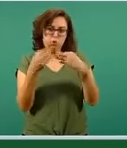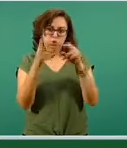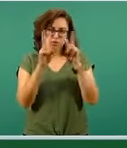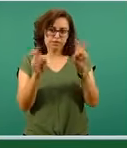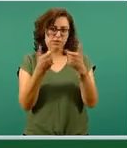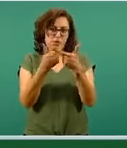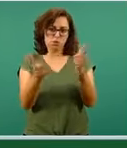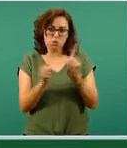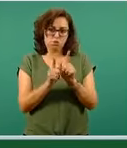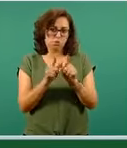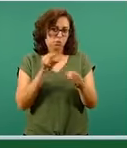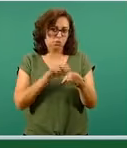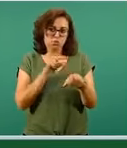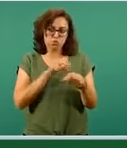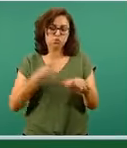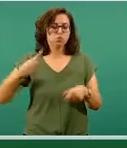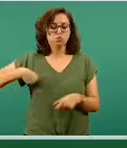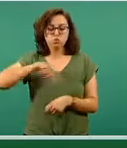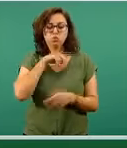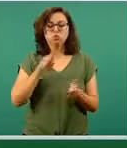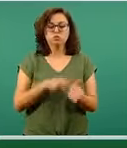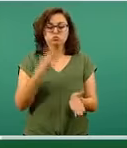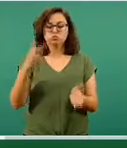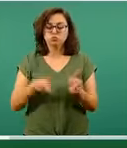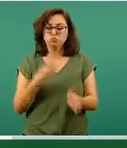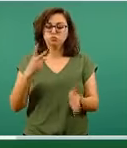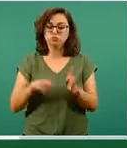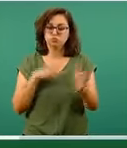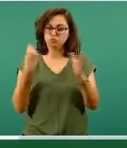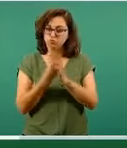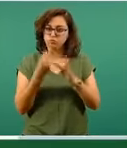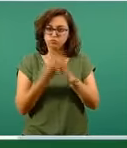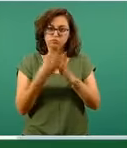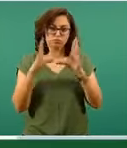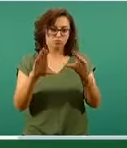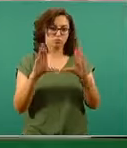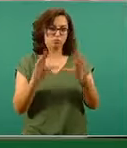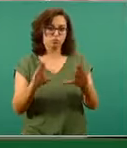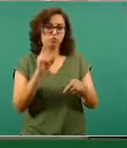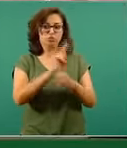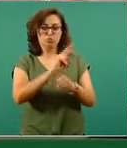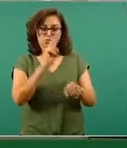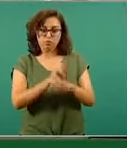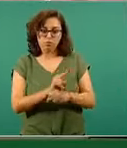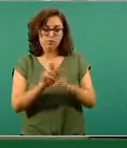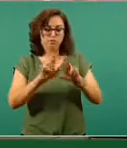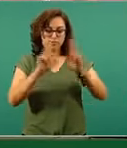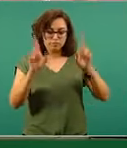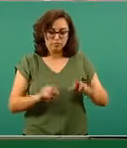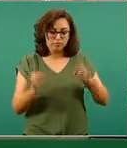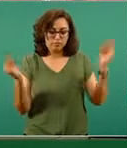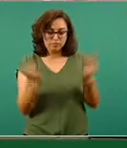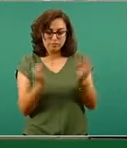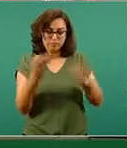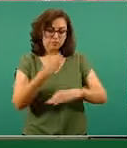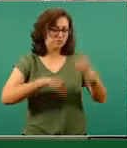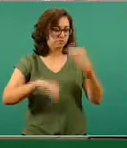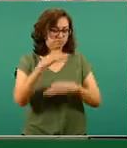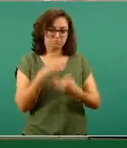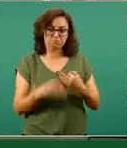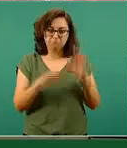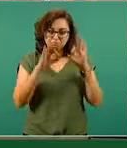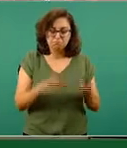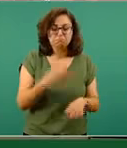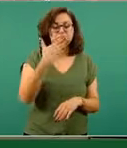también hemos insistido mucho y continuado en la capacitación de la vigilancia de la red de frío y los termos y toda la parte técnica